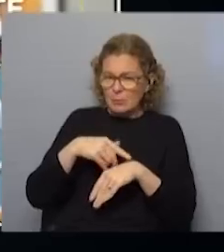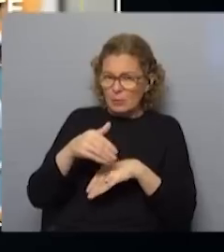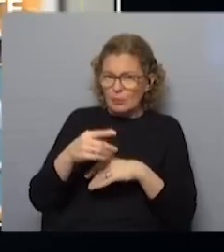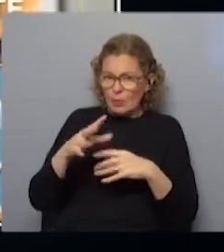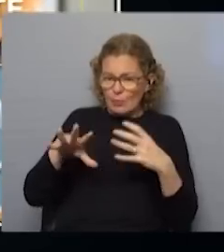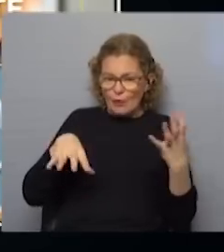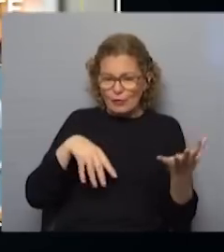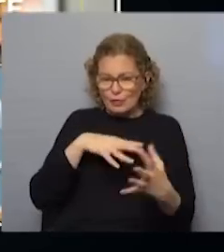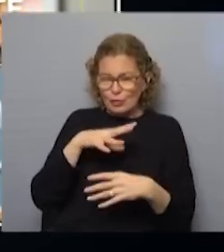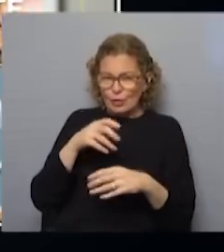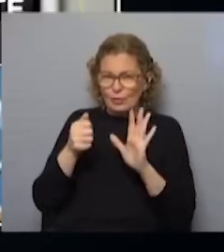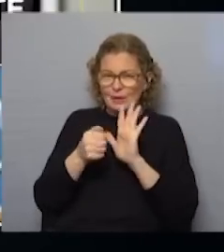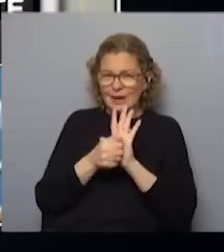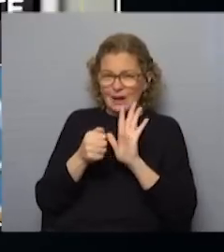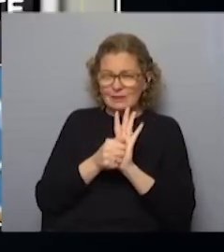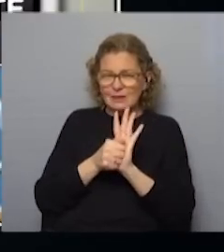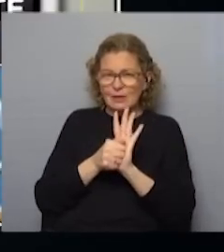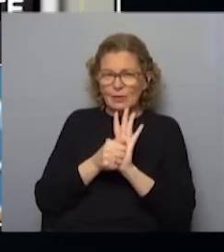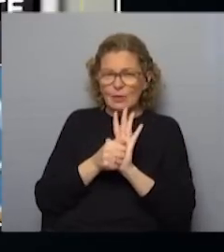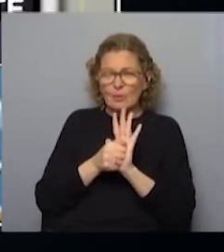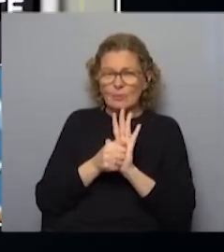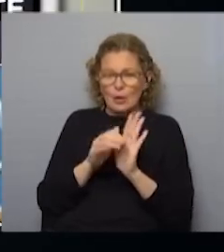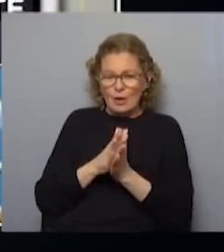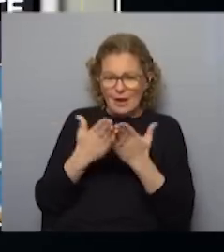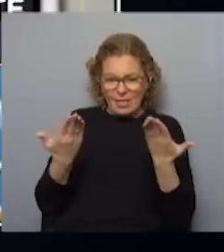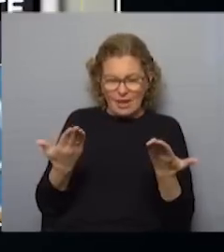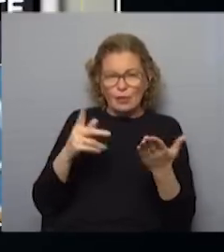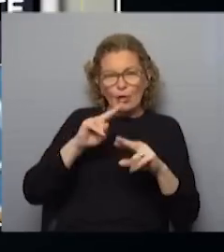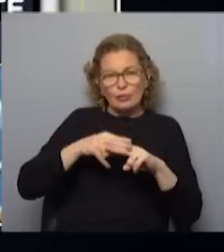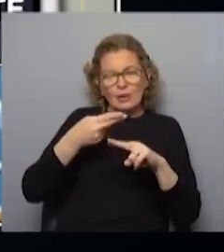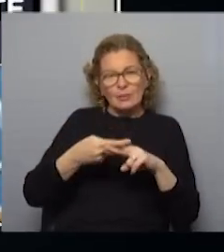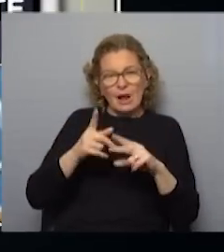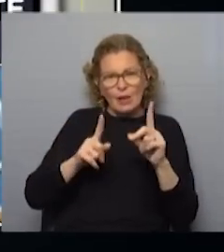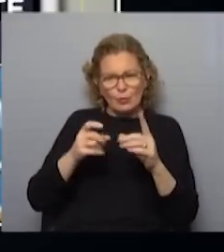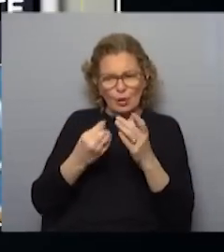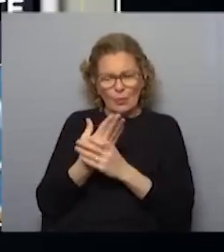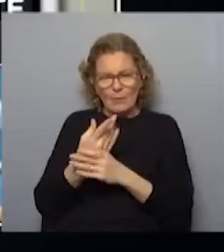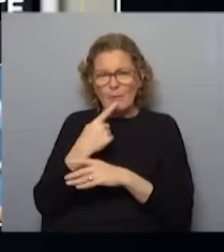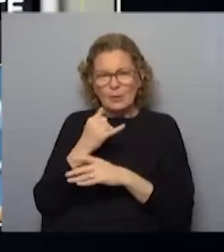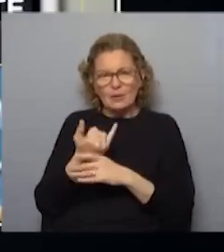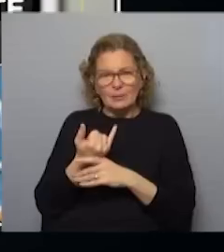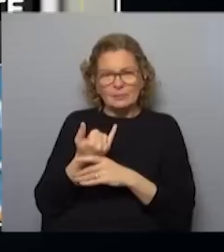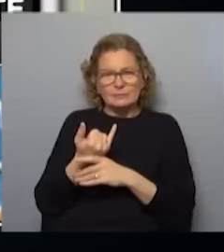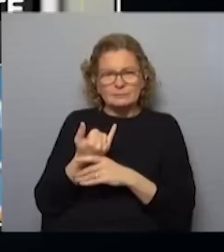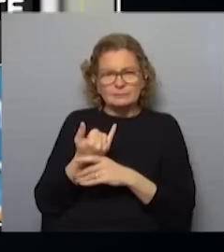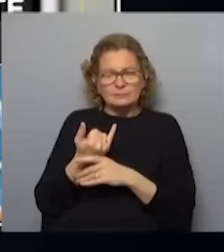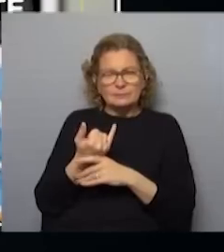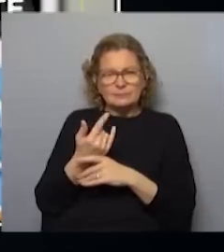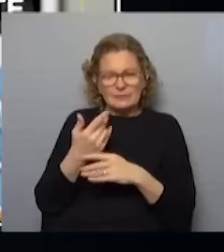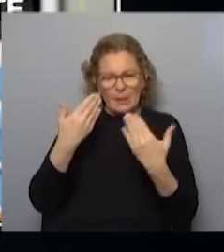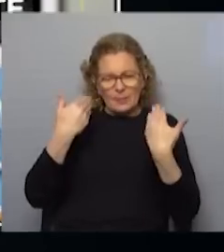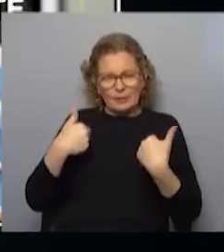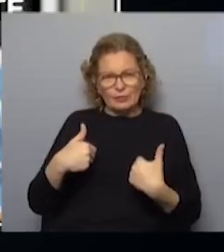removió todo ahora con el artículo de Paula en el país donde aparecen algunas novedades como era el revestía